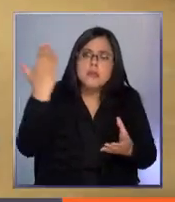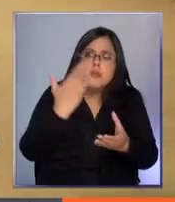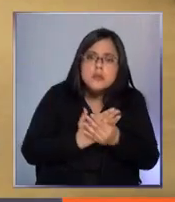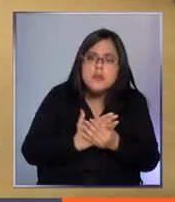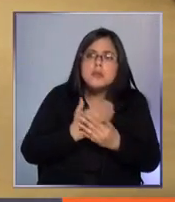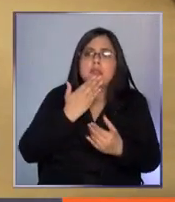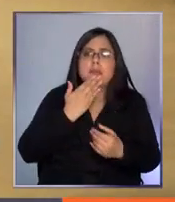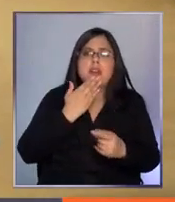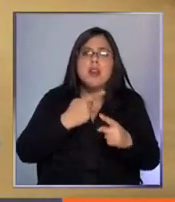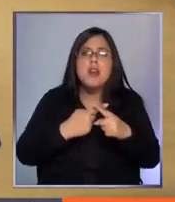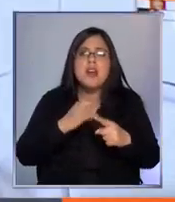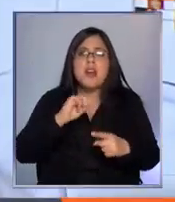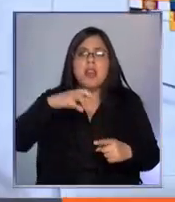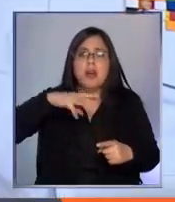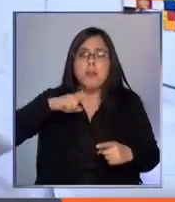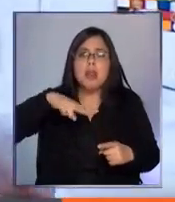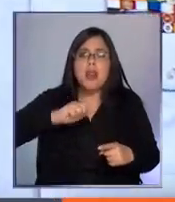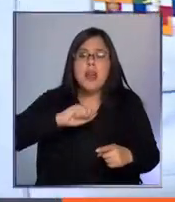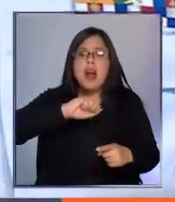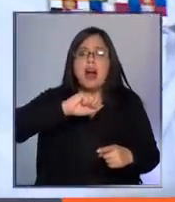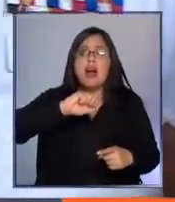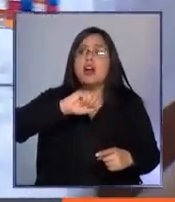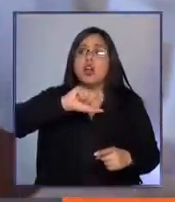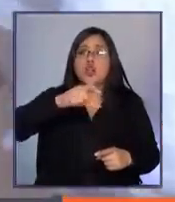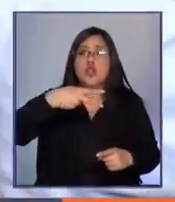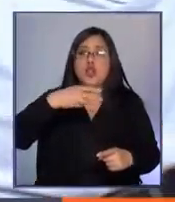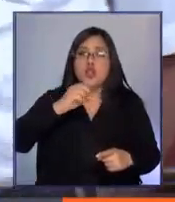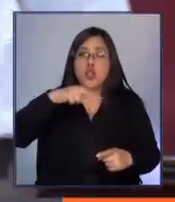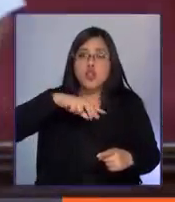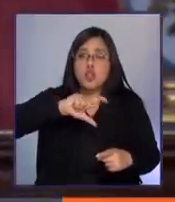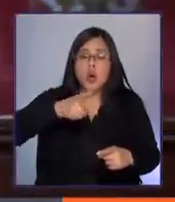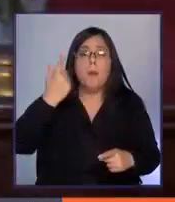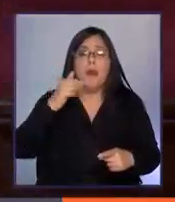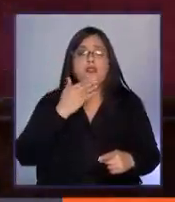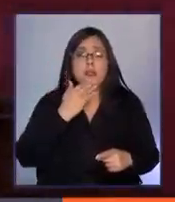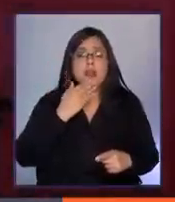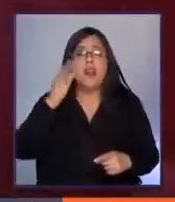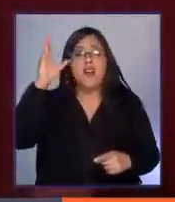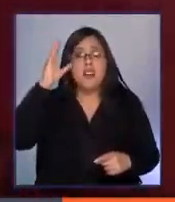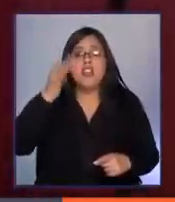colaborará o no con la justicia. La exmandataria dijo que hará todo lo que tenga que hacer.